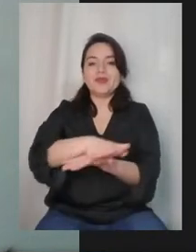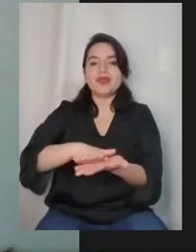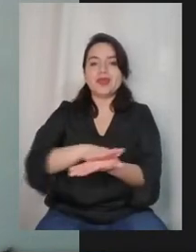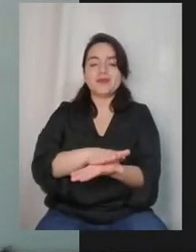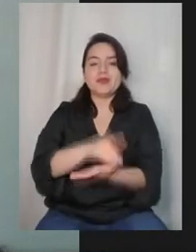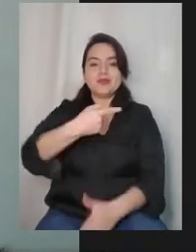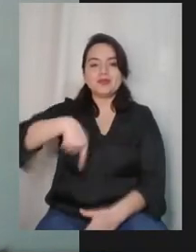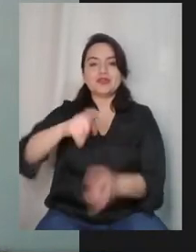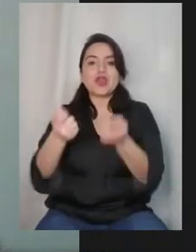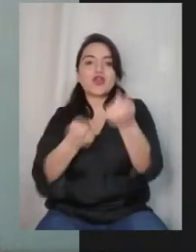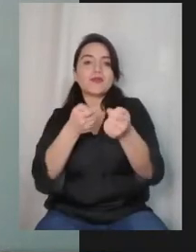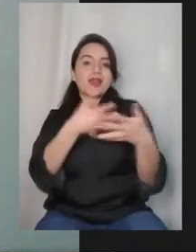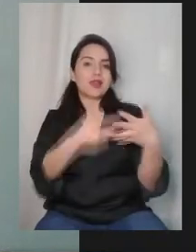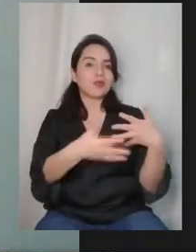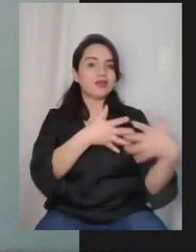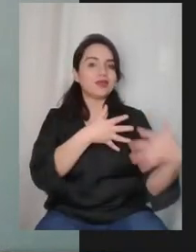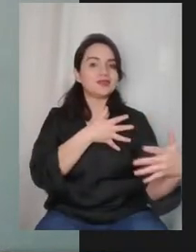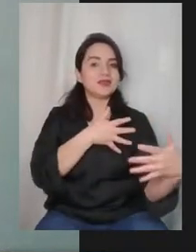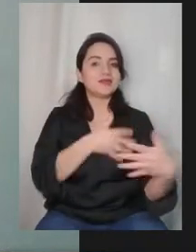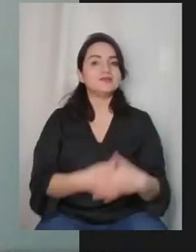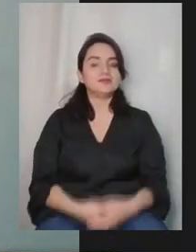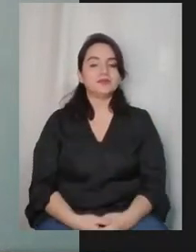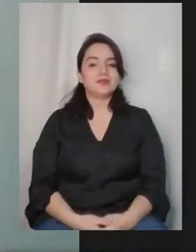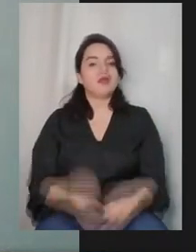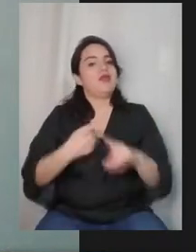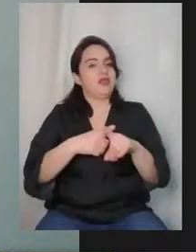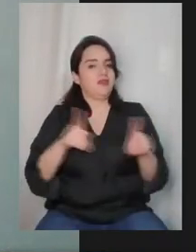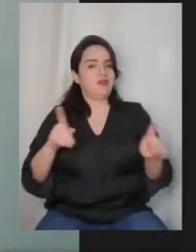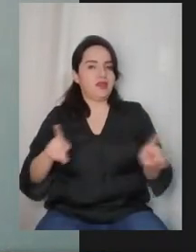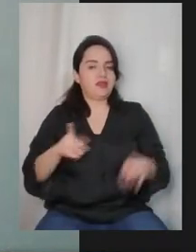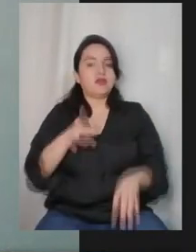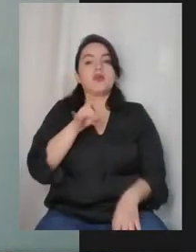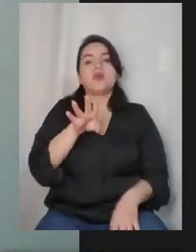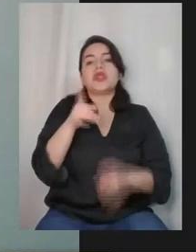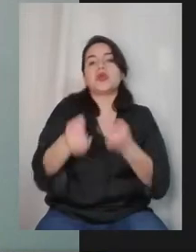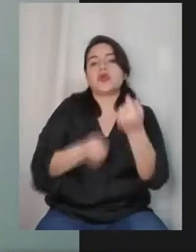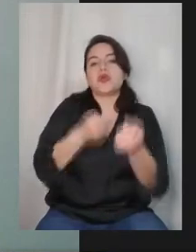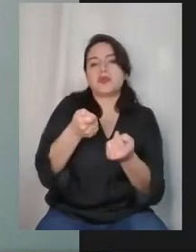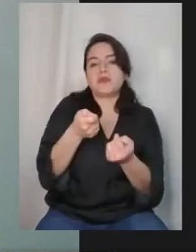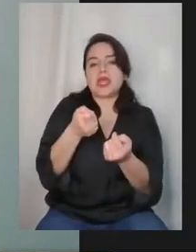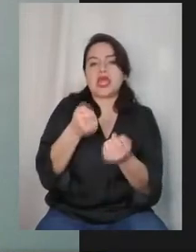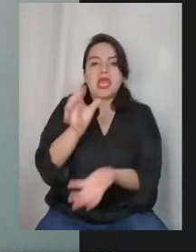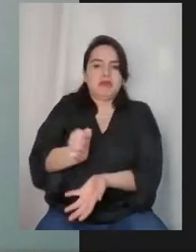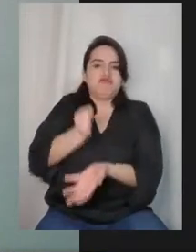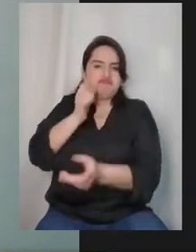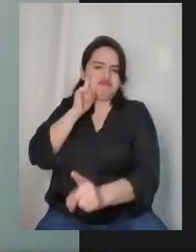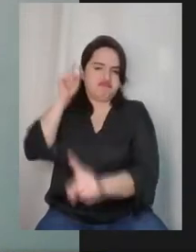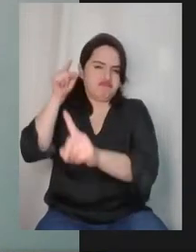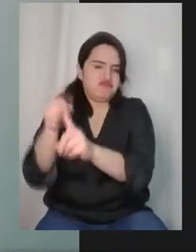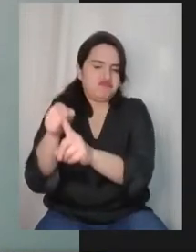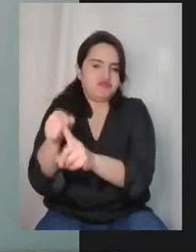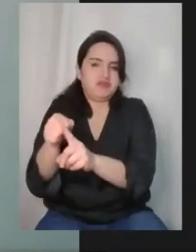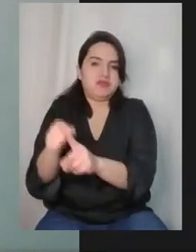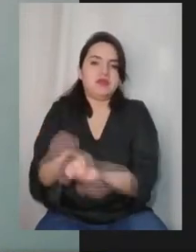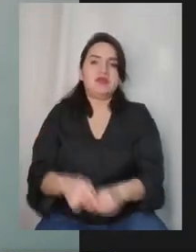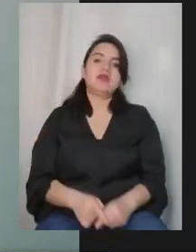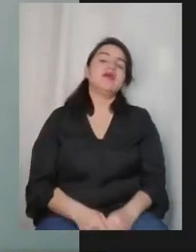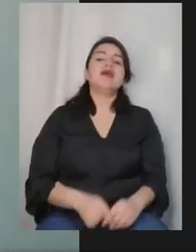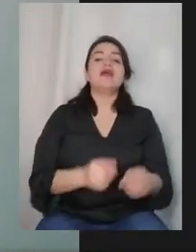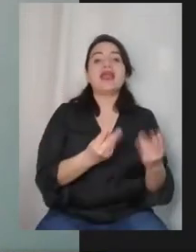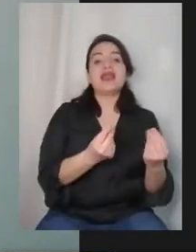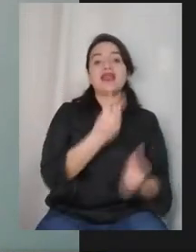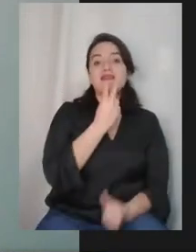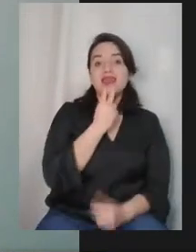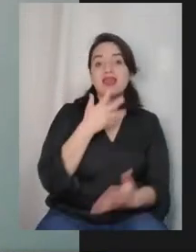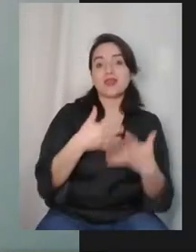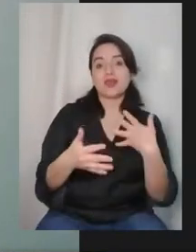naturaleza, es distinto hablar solo de economía, utilidad y rentabilidad. Si hablamos de calidad de vida y naturaleza, es distinto